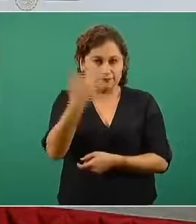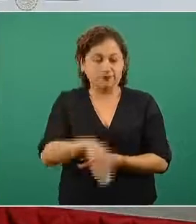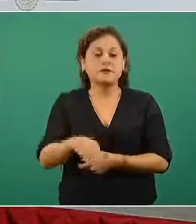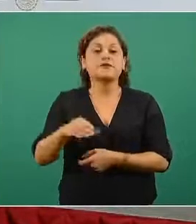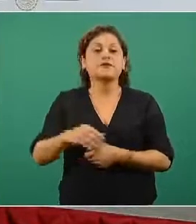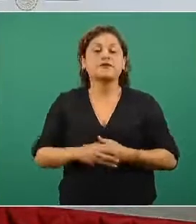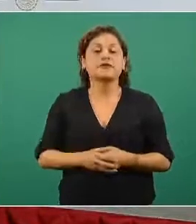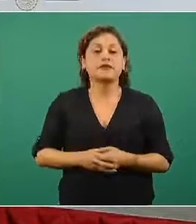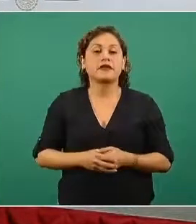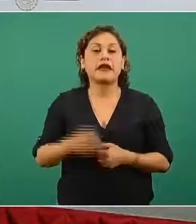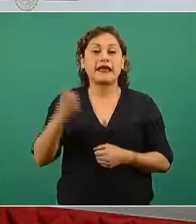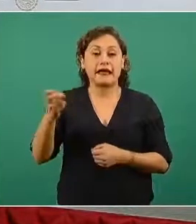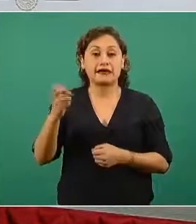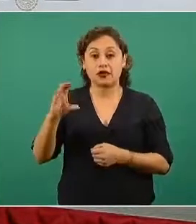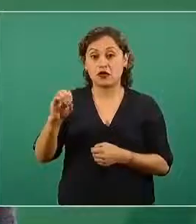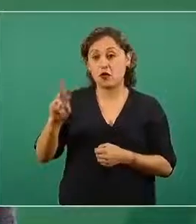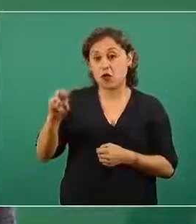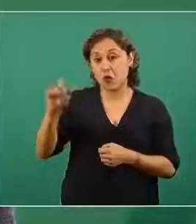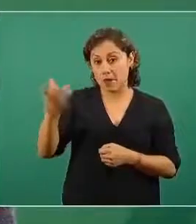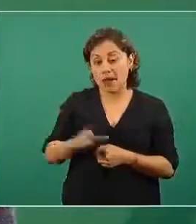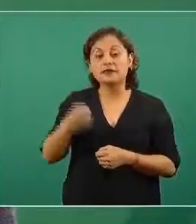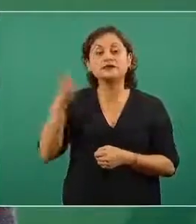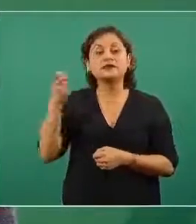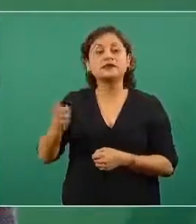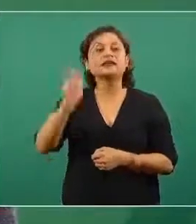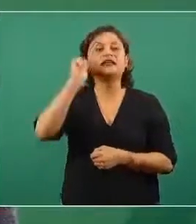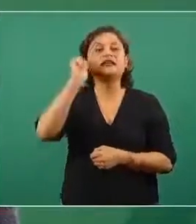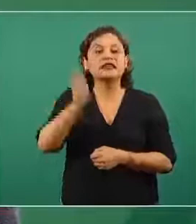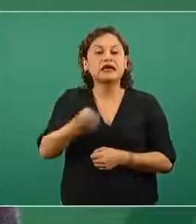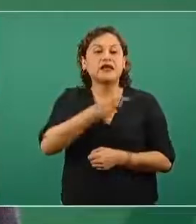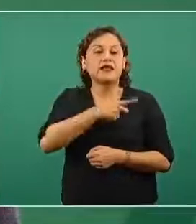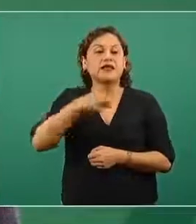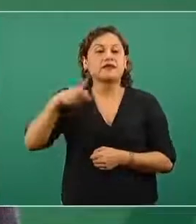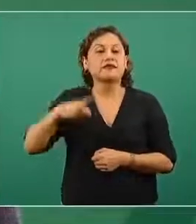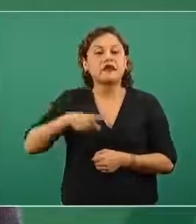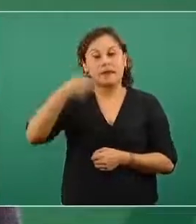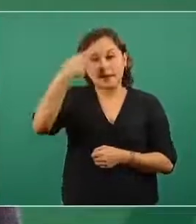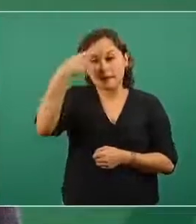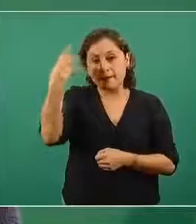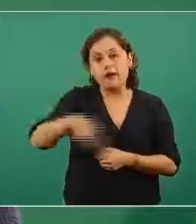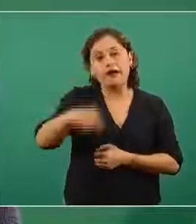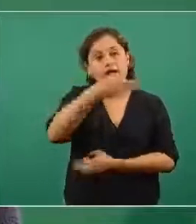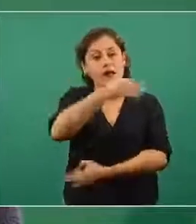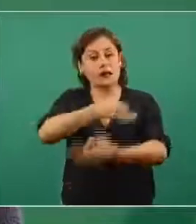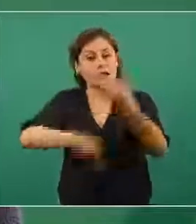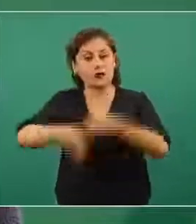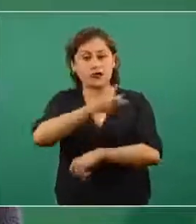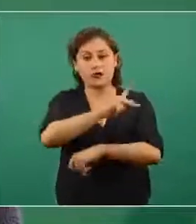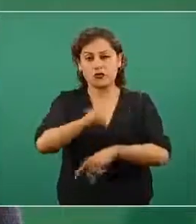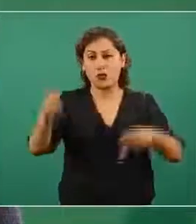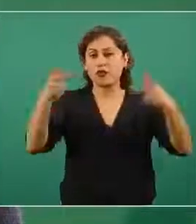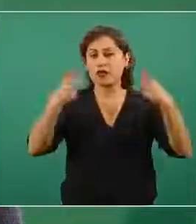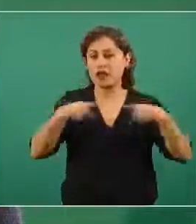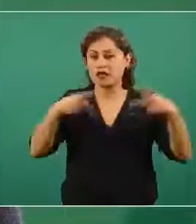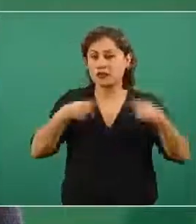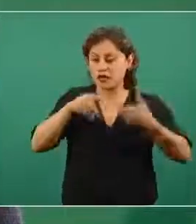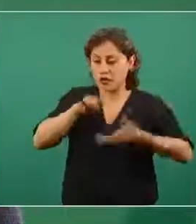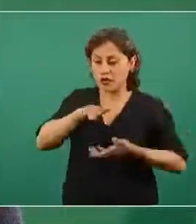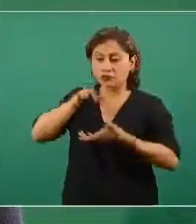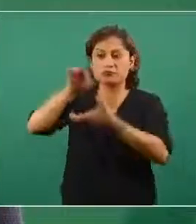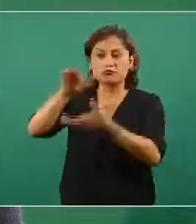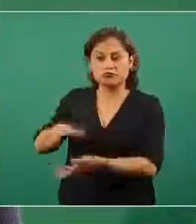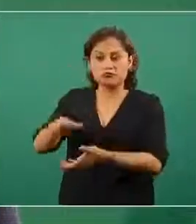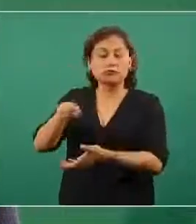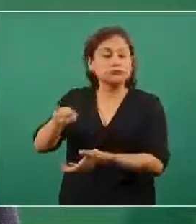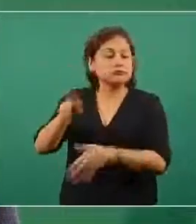como uno de sus principales objetivos poder asegurar el acceso de la vacuna, sobre todo a los países más pobres o los países